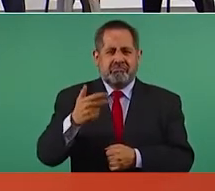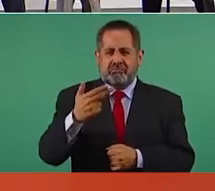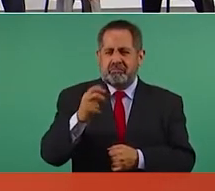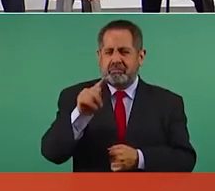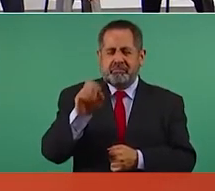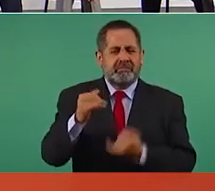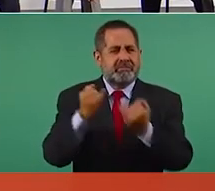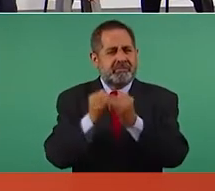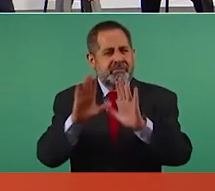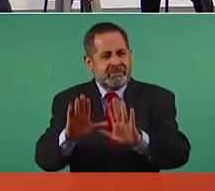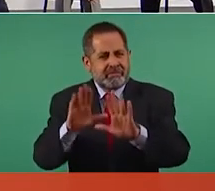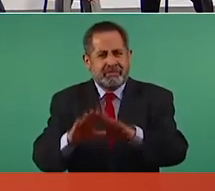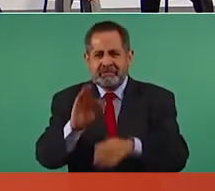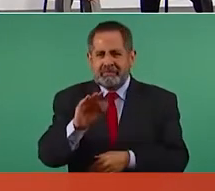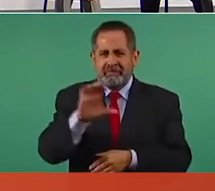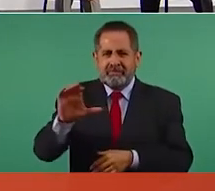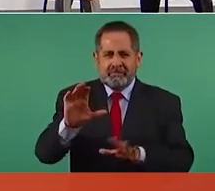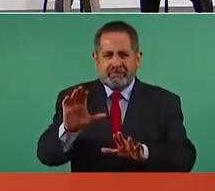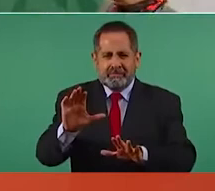Calderón. Cuando tomes...